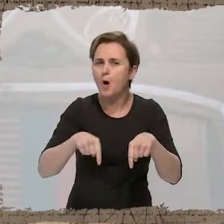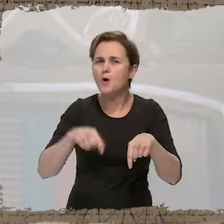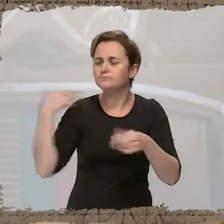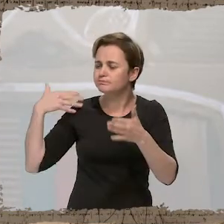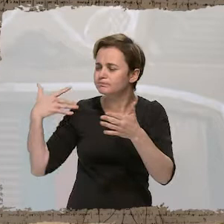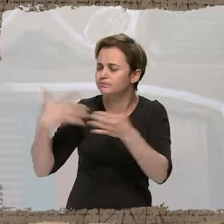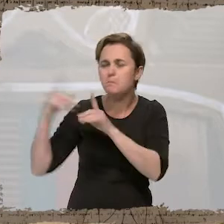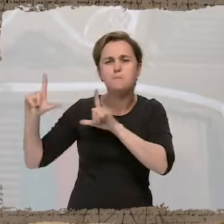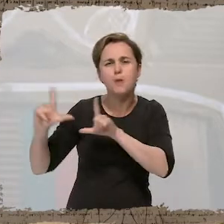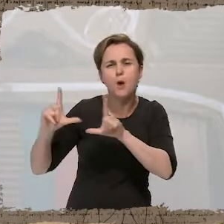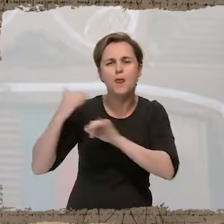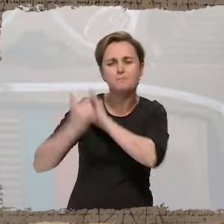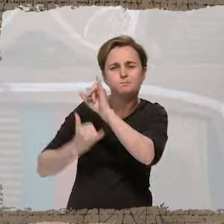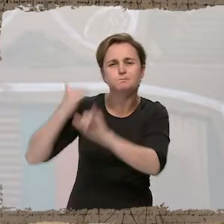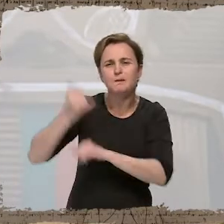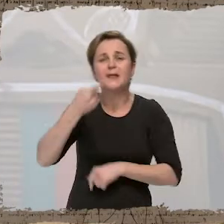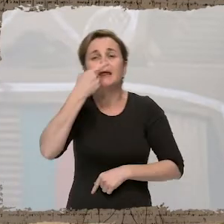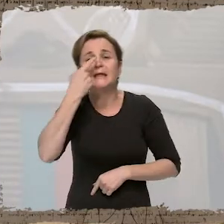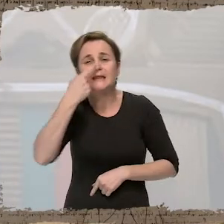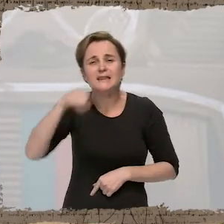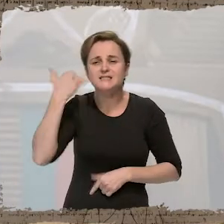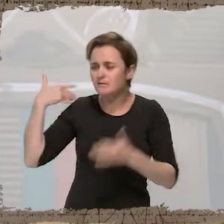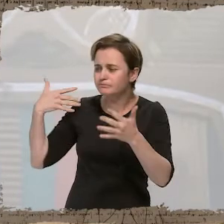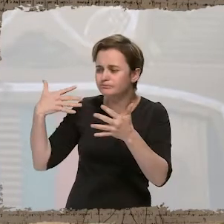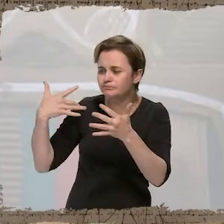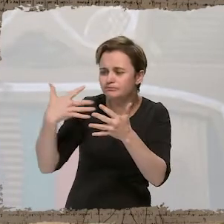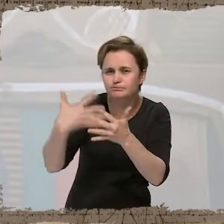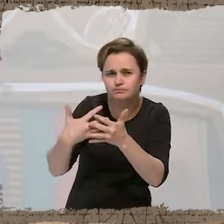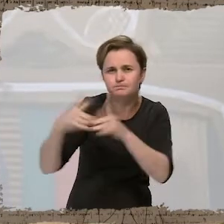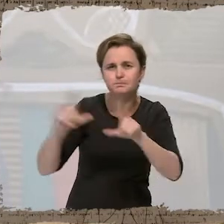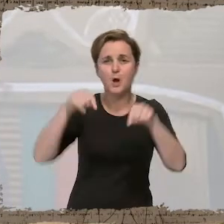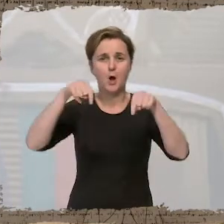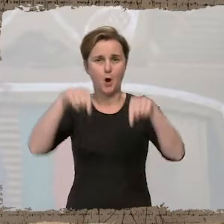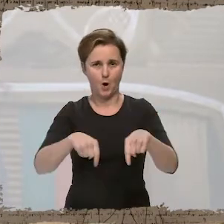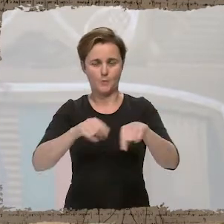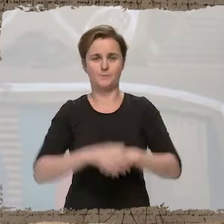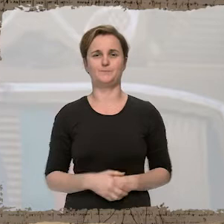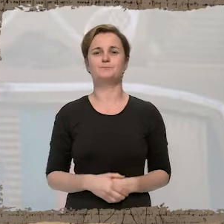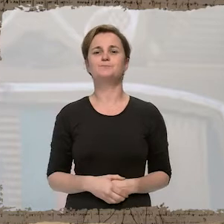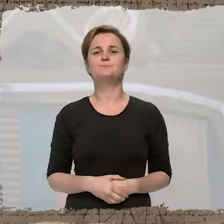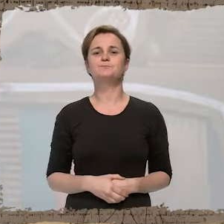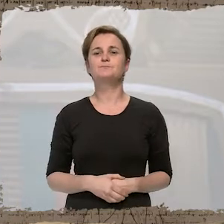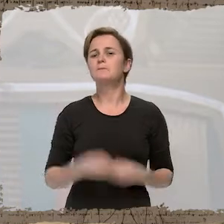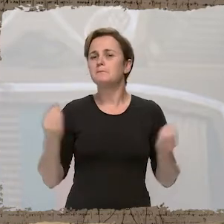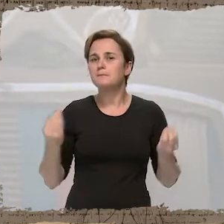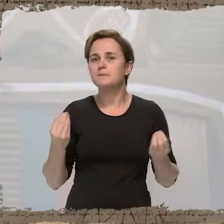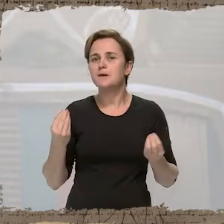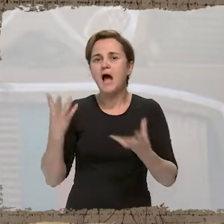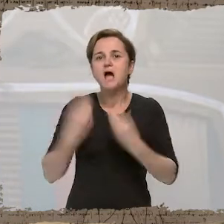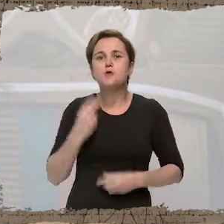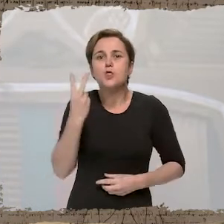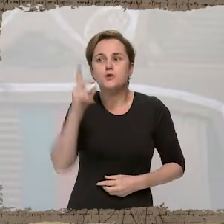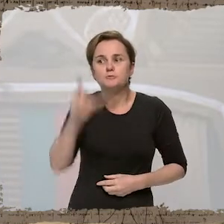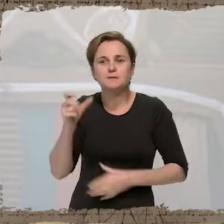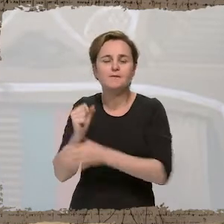de hoy vamos a hacer un repaso por todas las cosas interesantes que tuvimos a lo largo de toda la emisión del programa y para eso tenemos